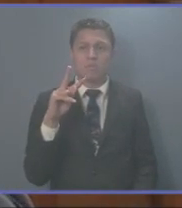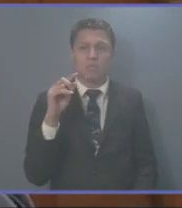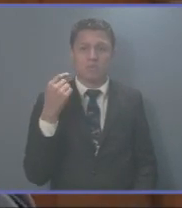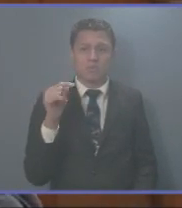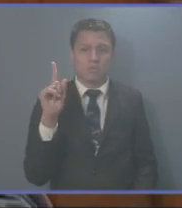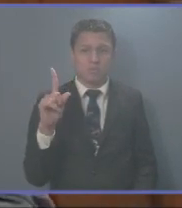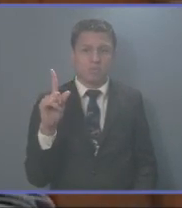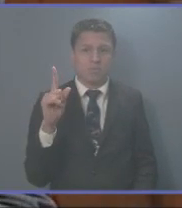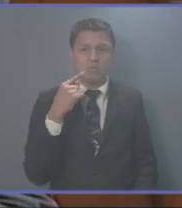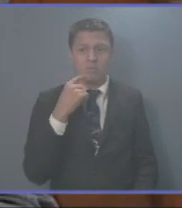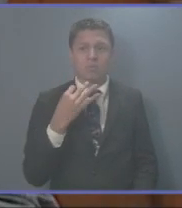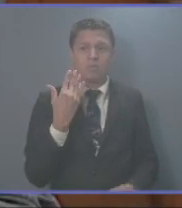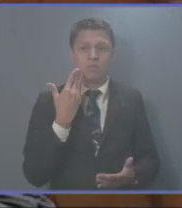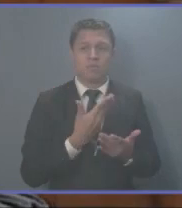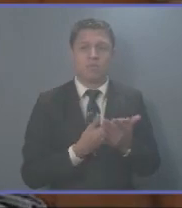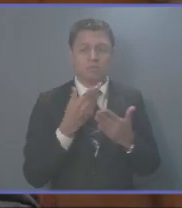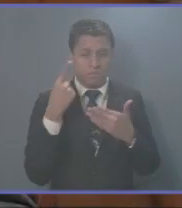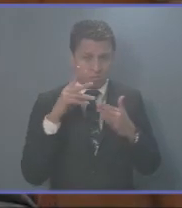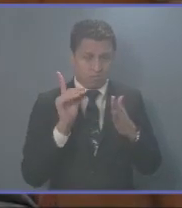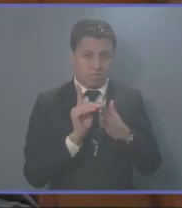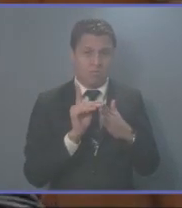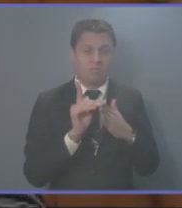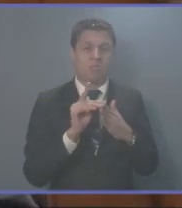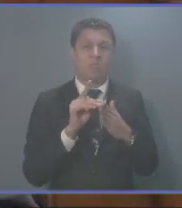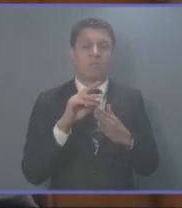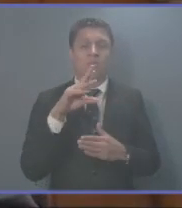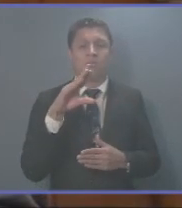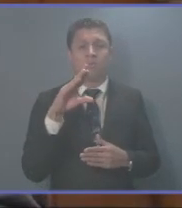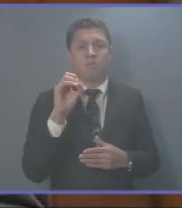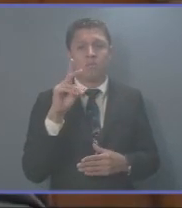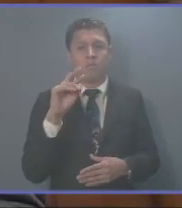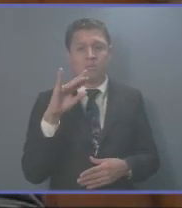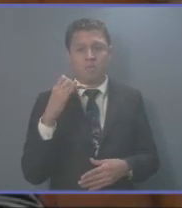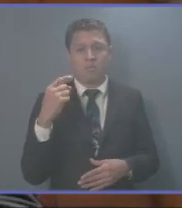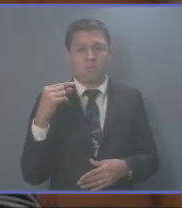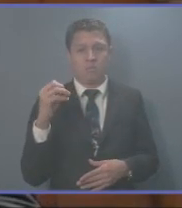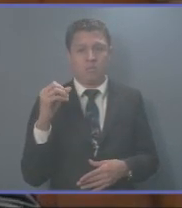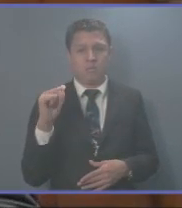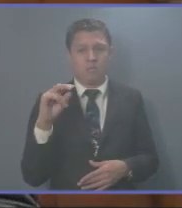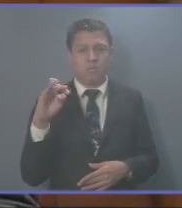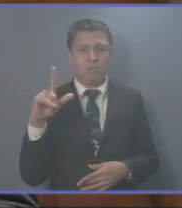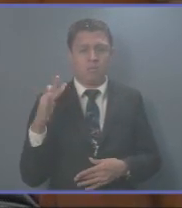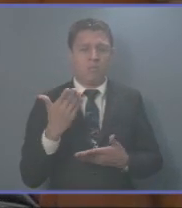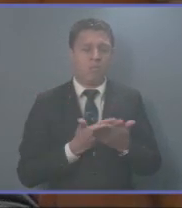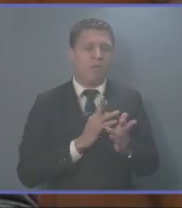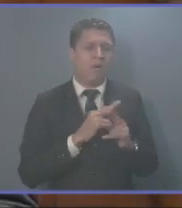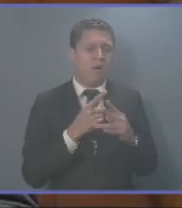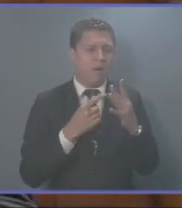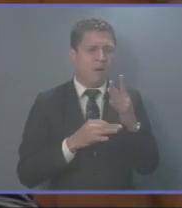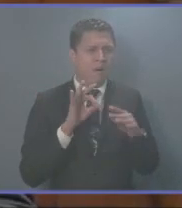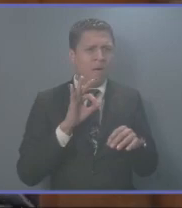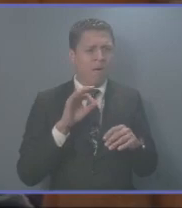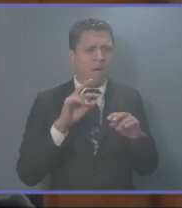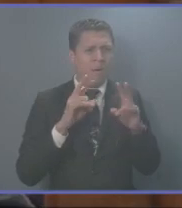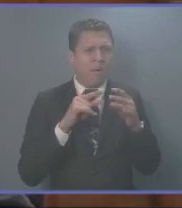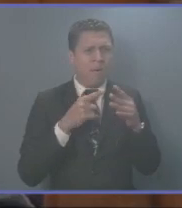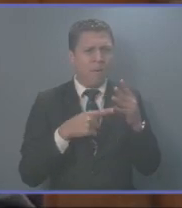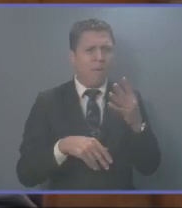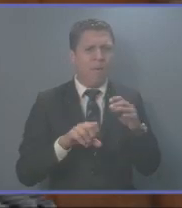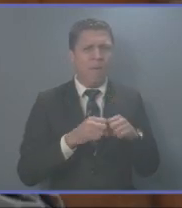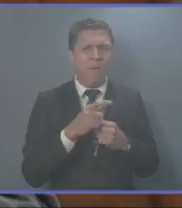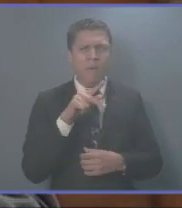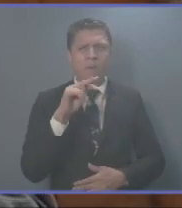2220-4-2018-1, que contiene iniciativa del diputado Rodrigo Ávila en el sentido se reforme el Código Penal, y